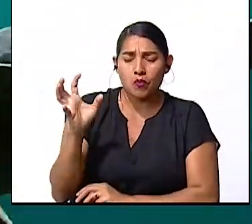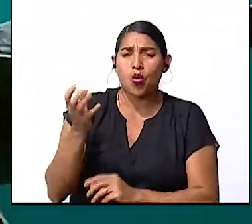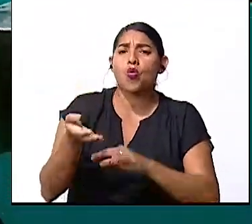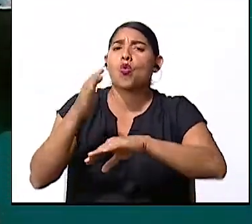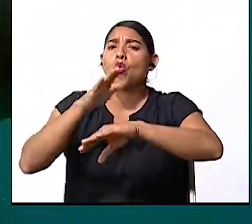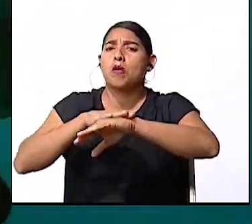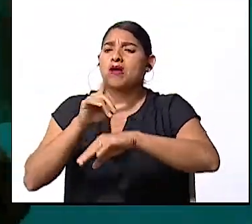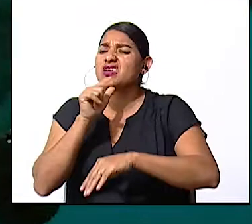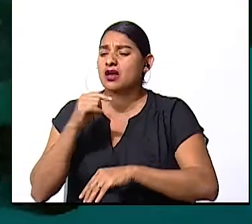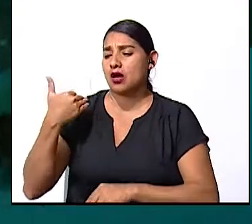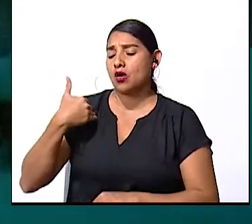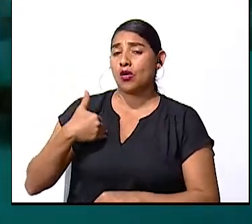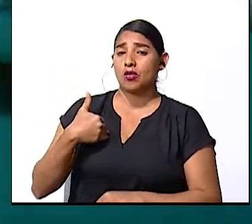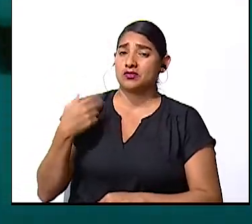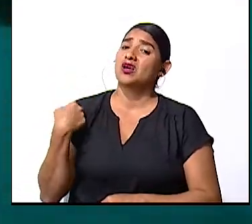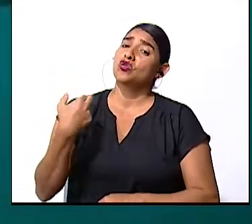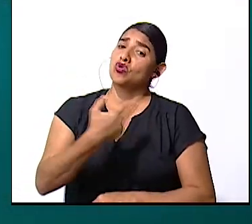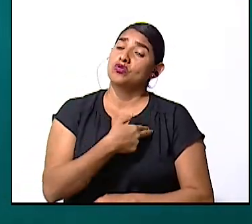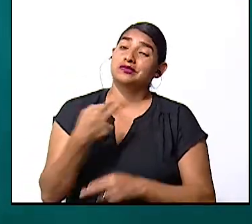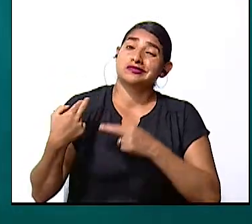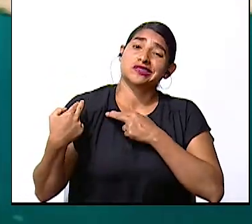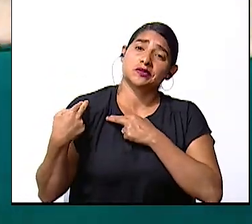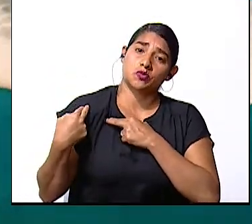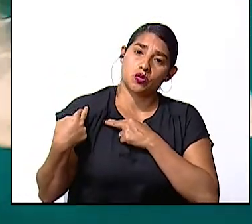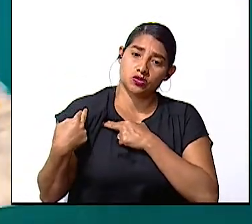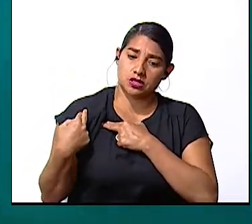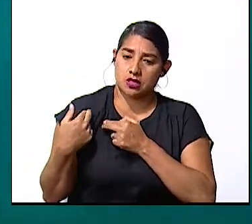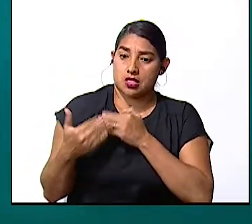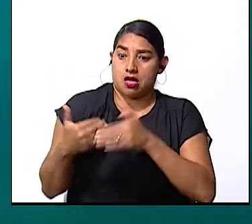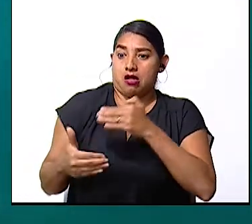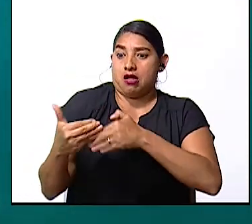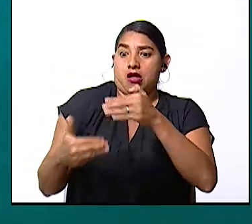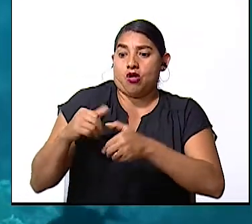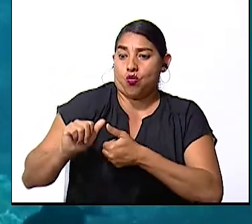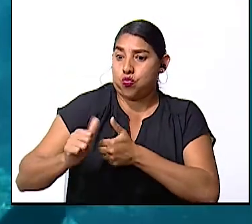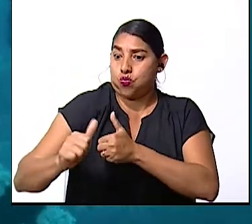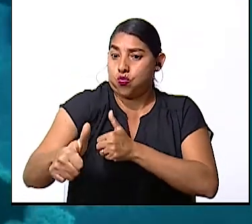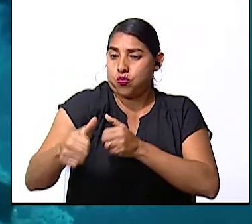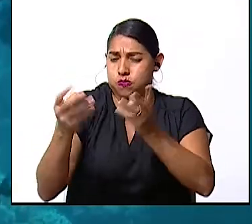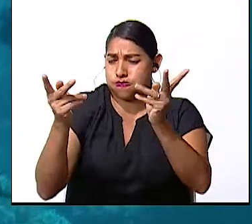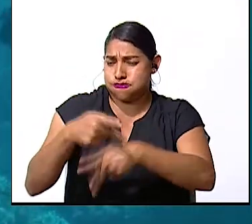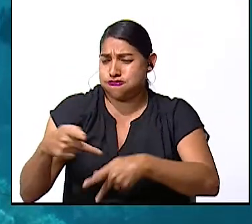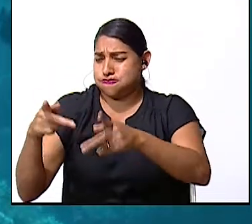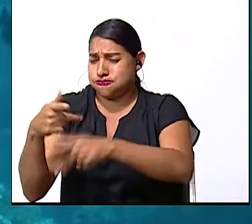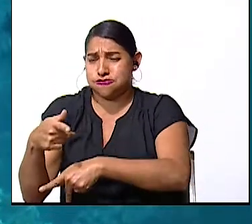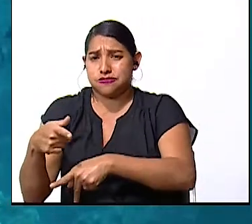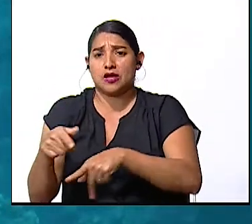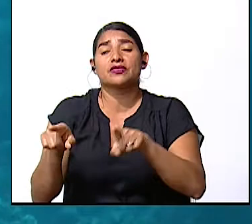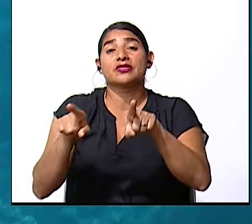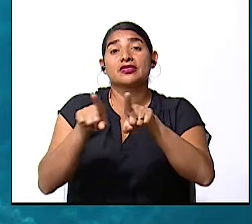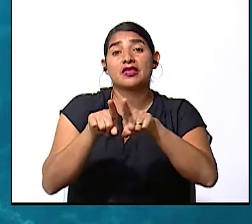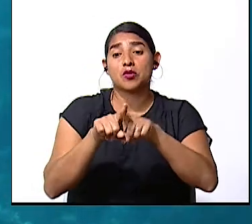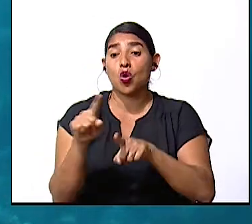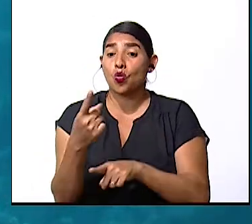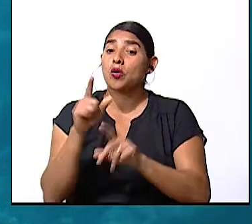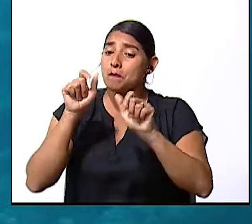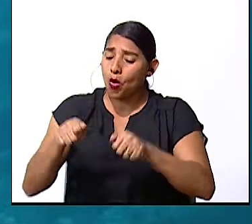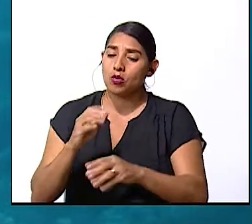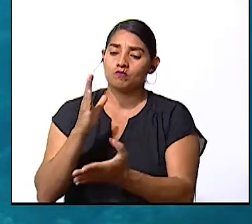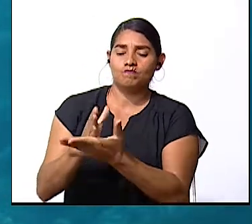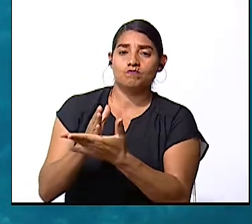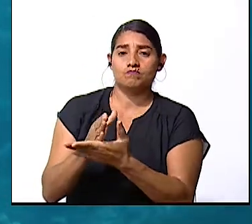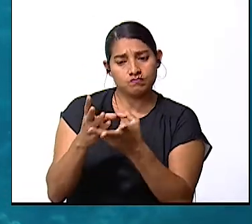especie humana. Nosotros somos responsables de la aceleración de esta catástrofe, pero también los únicos que podemos